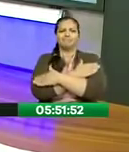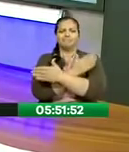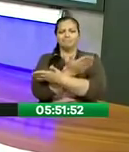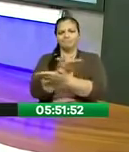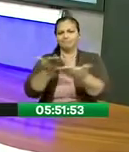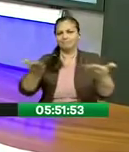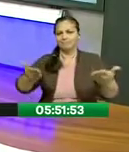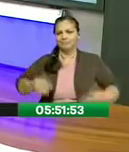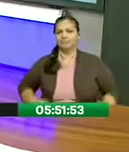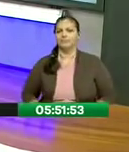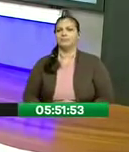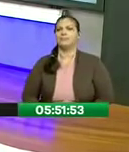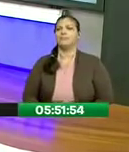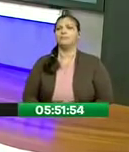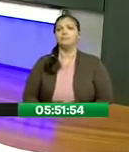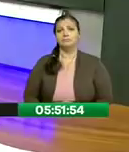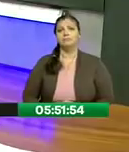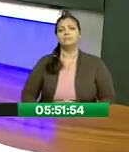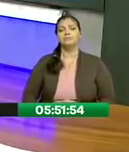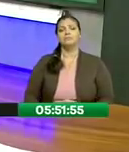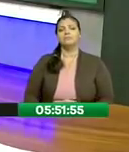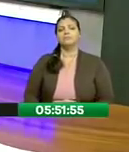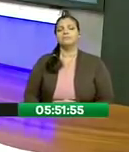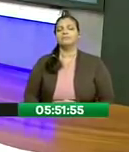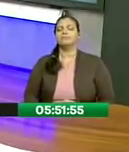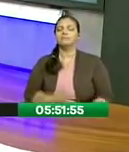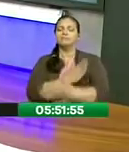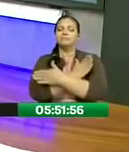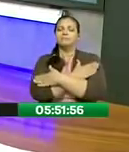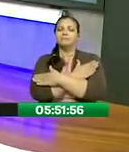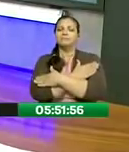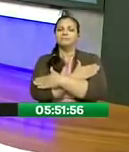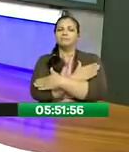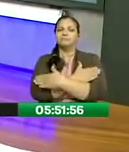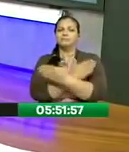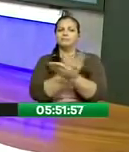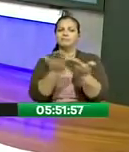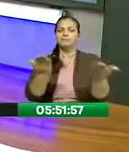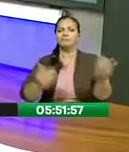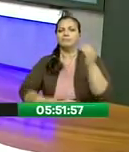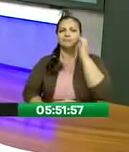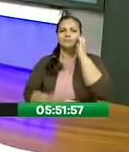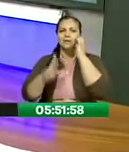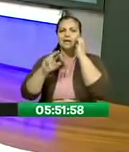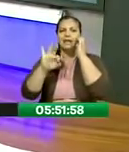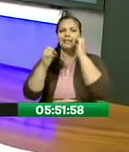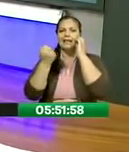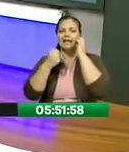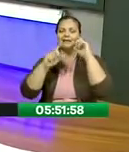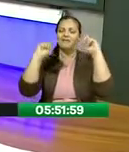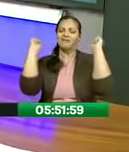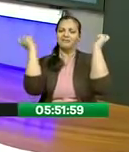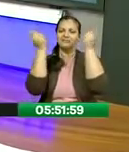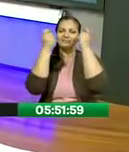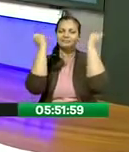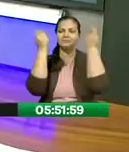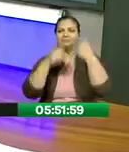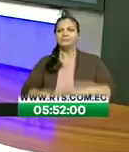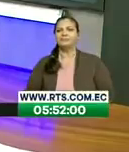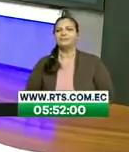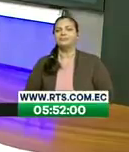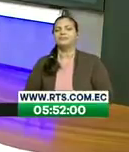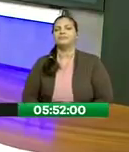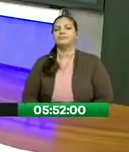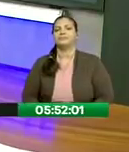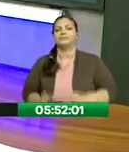de manera permanente. Felicidades para todo RTS. Y vamos con más, asesinan con